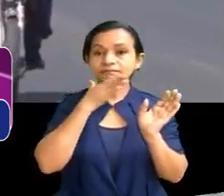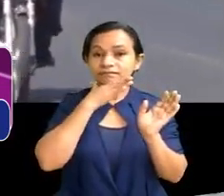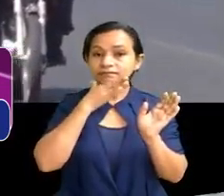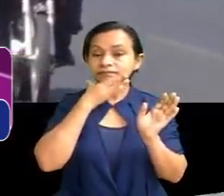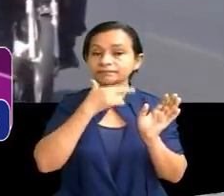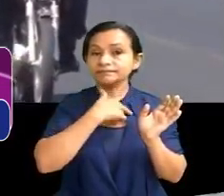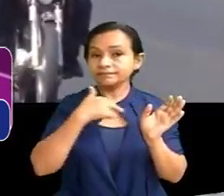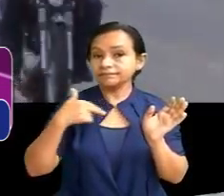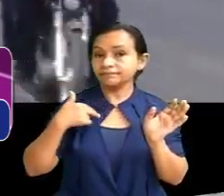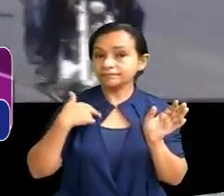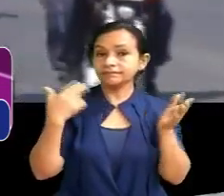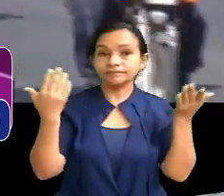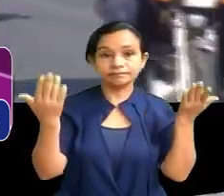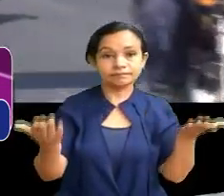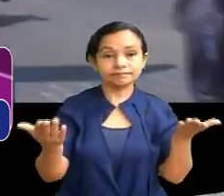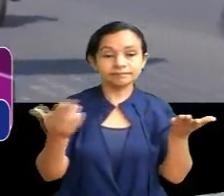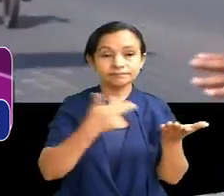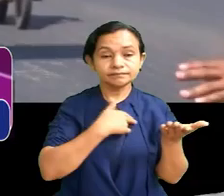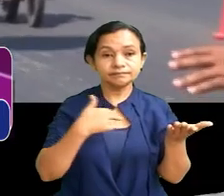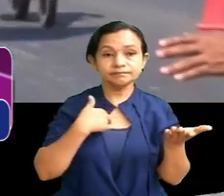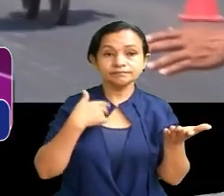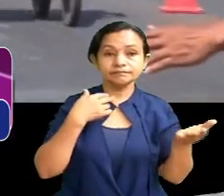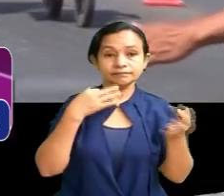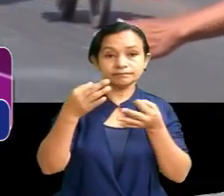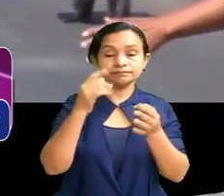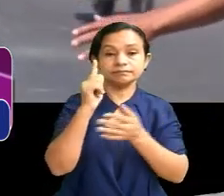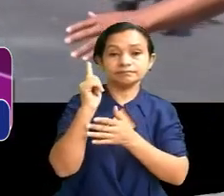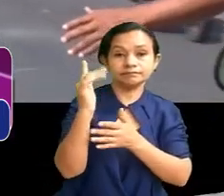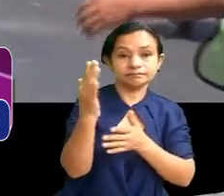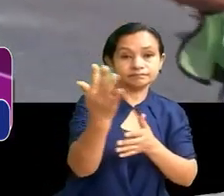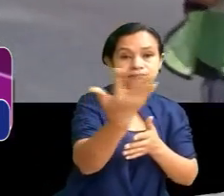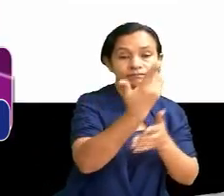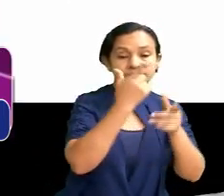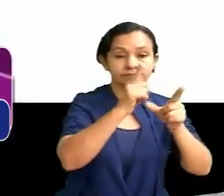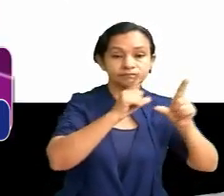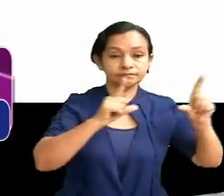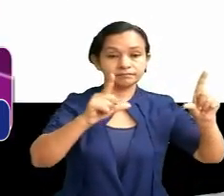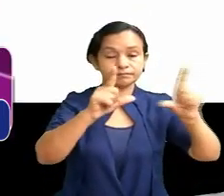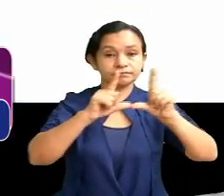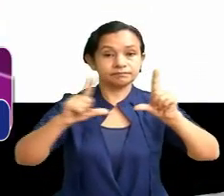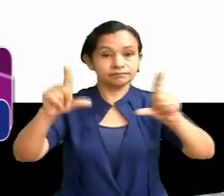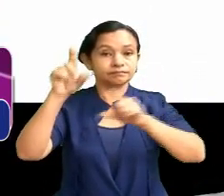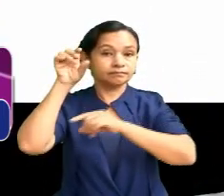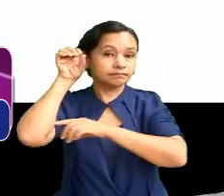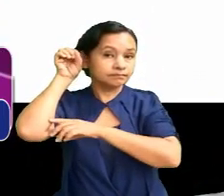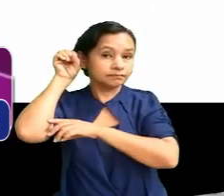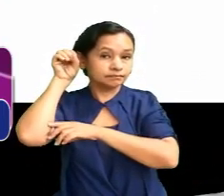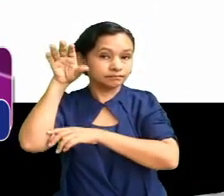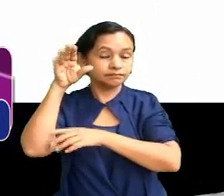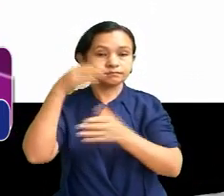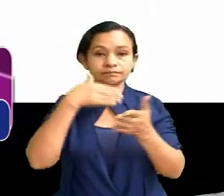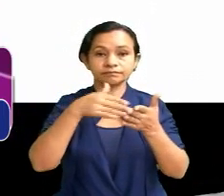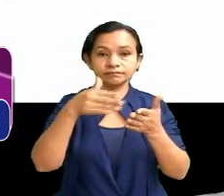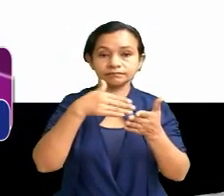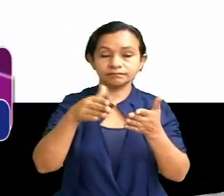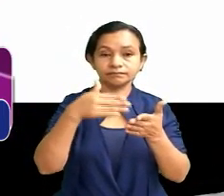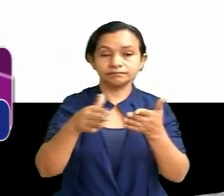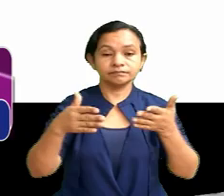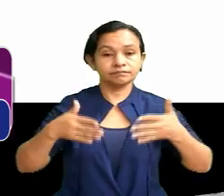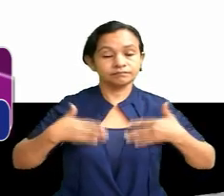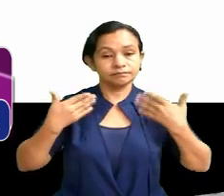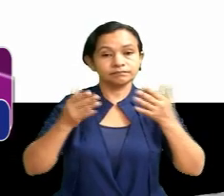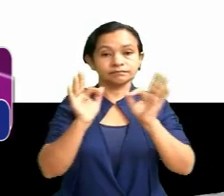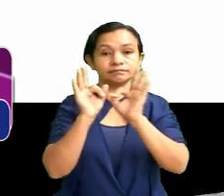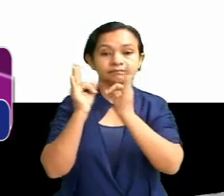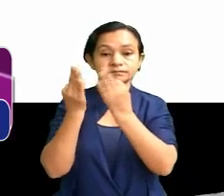principio porque además y hay algo que destacar que todos estos sitios y destinos turísticos que están facilitados para en la